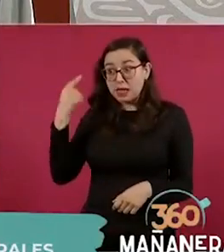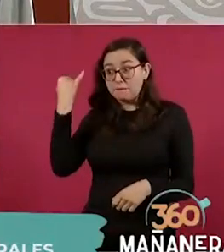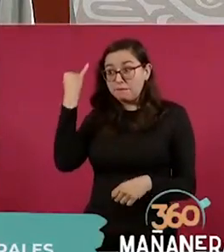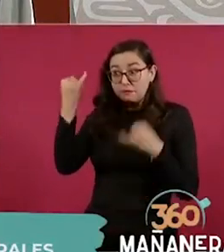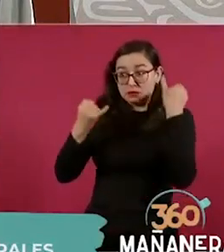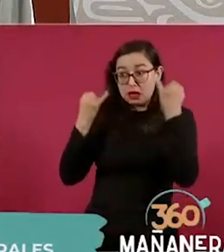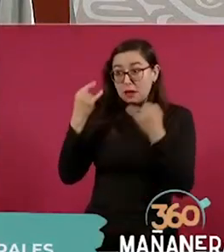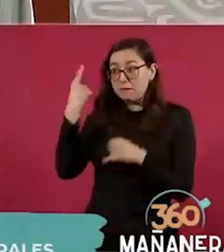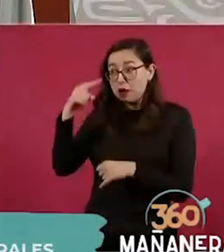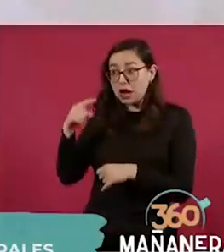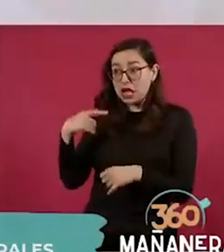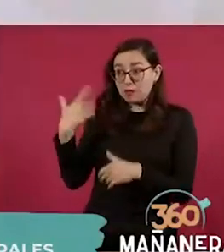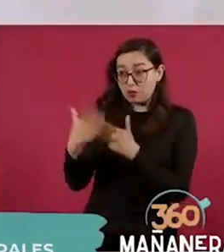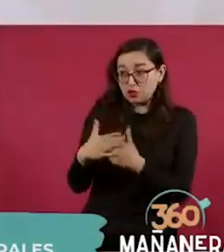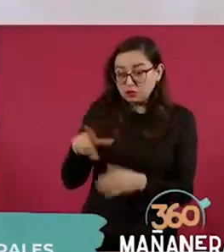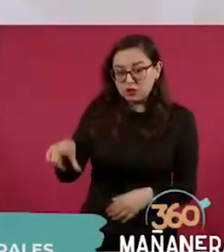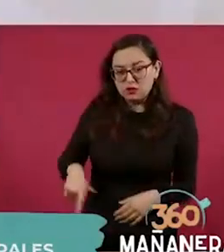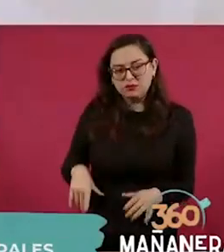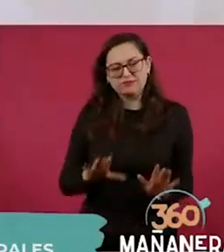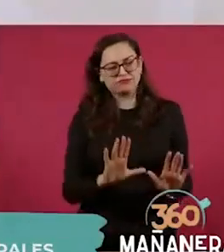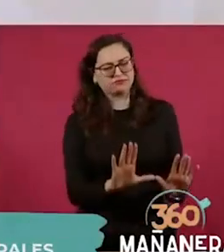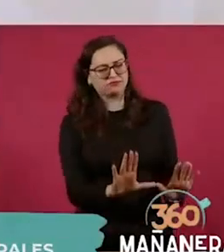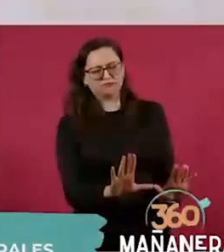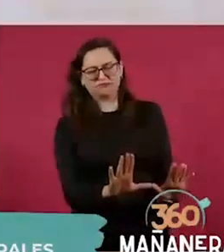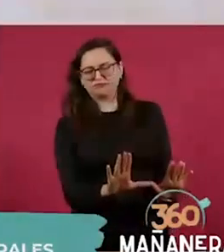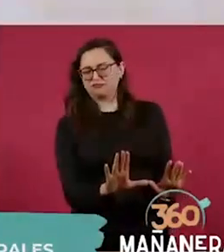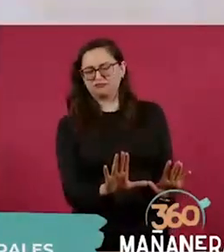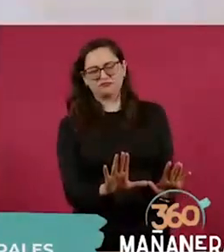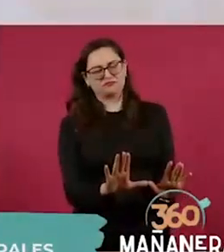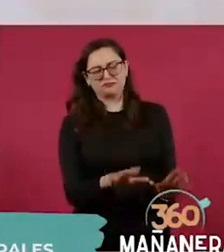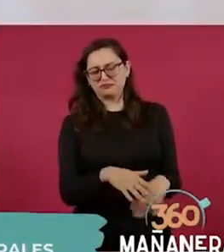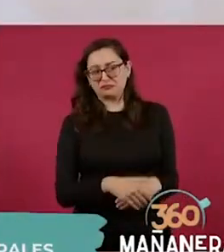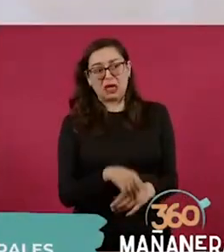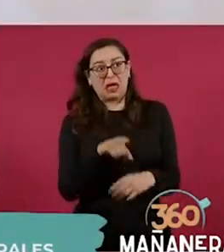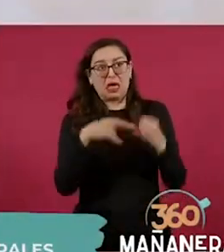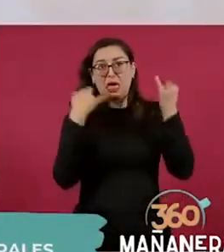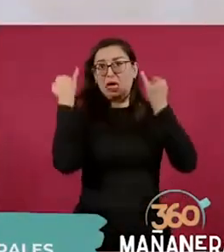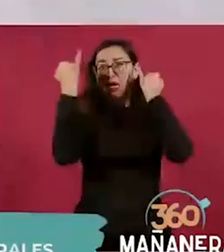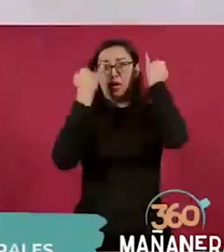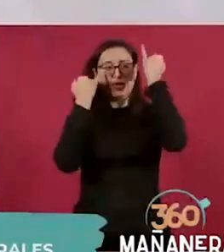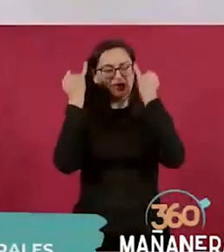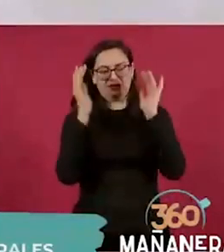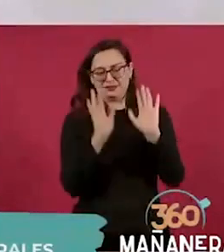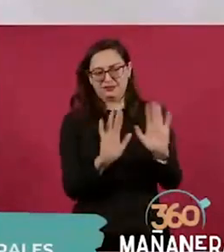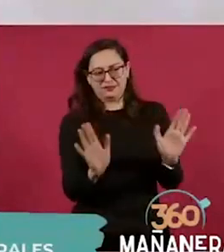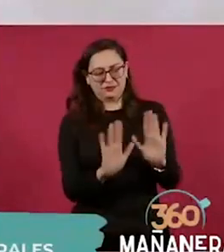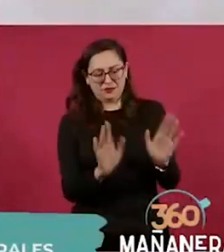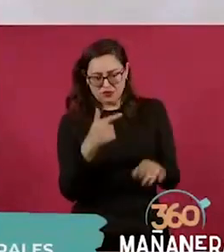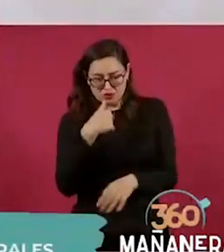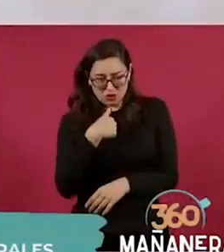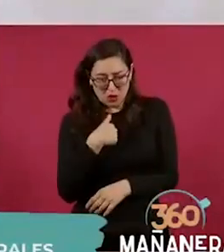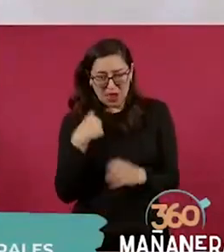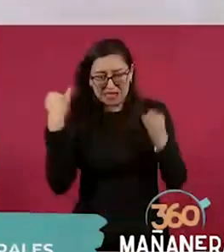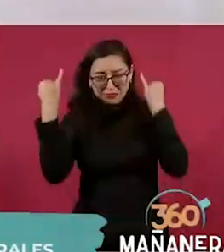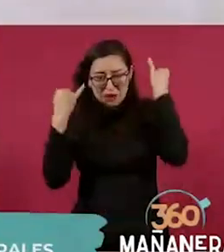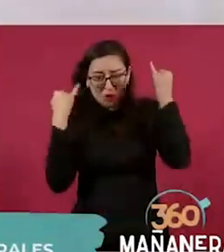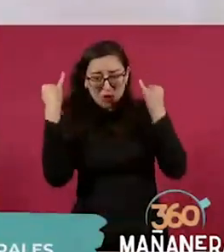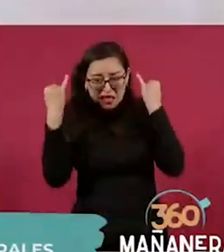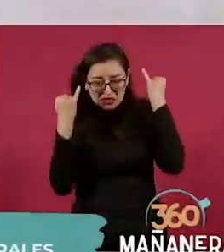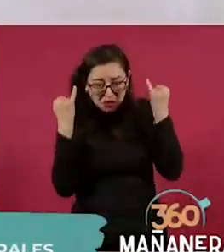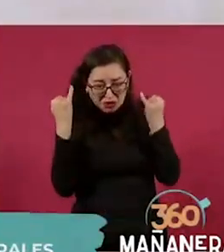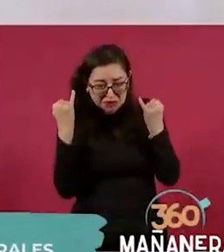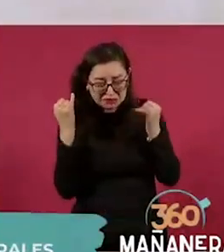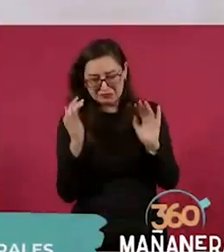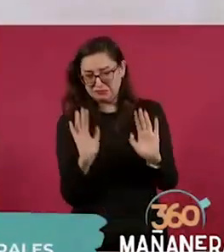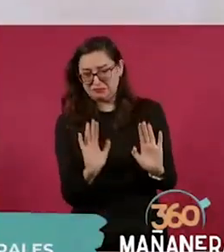especulación sea porque eso se lo dejamos al proceso o a universal o a cómo se